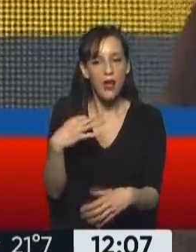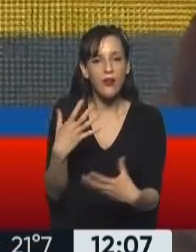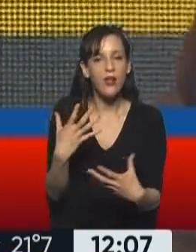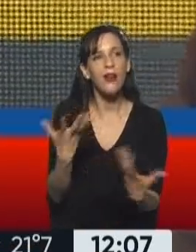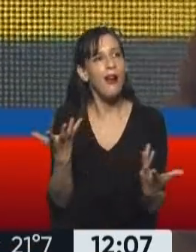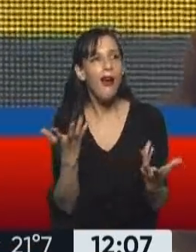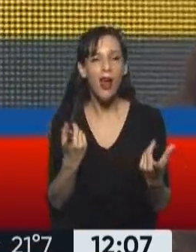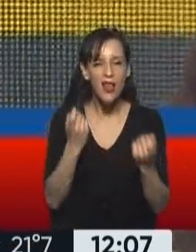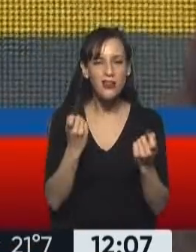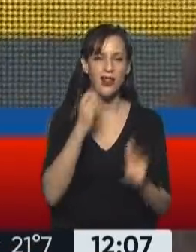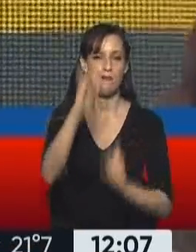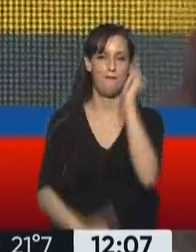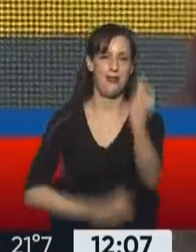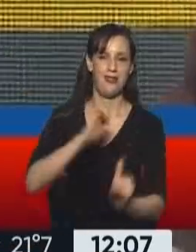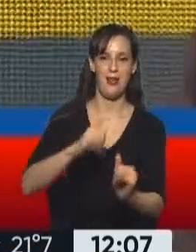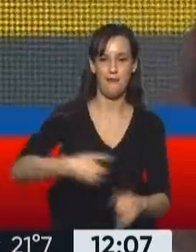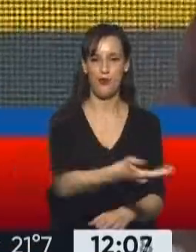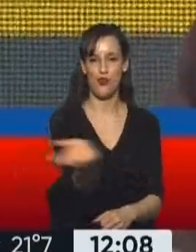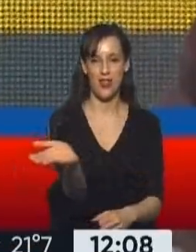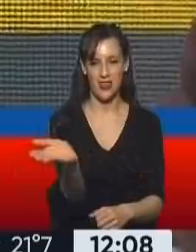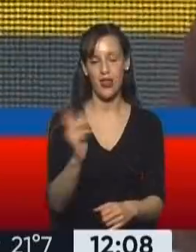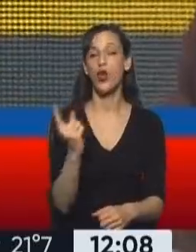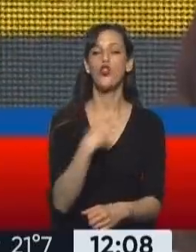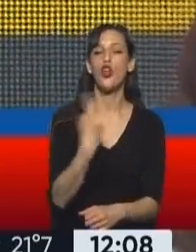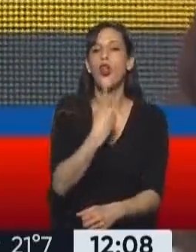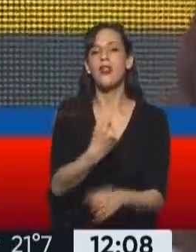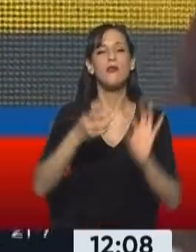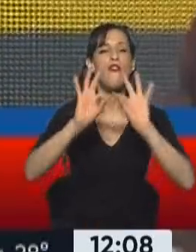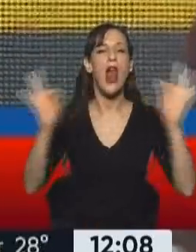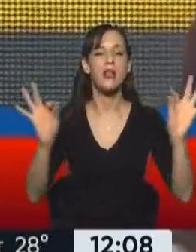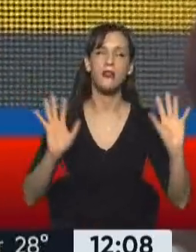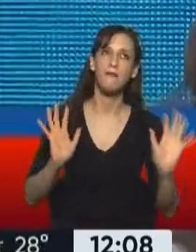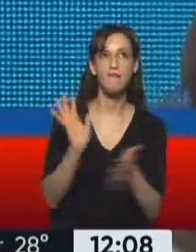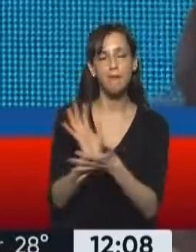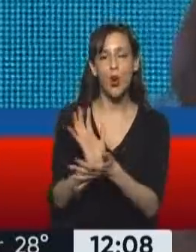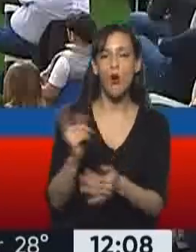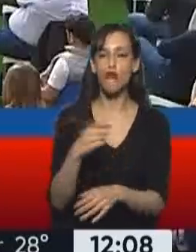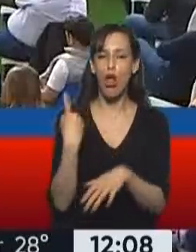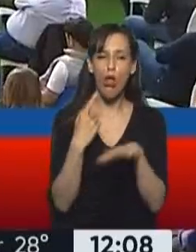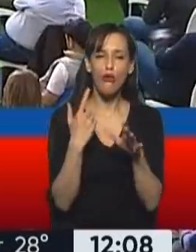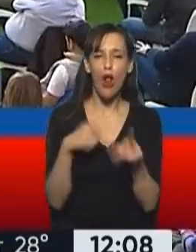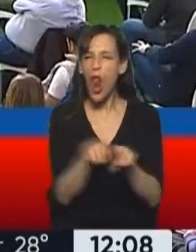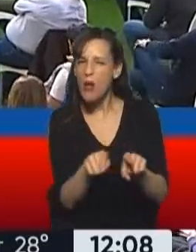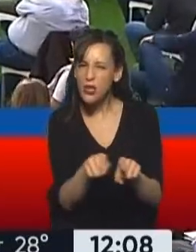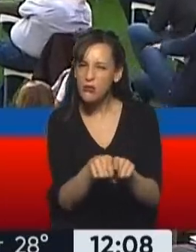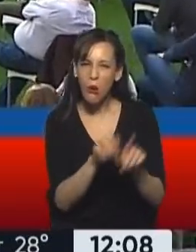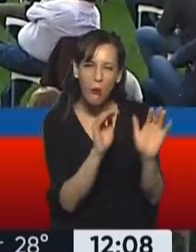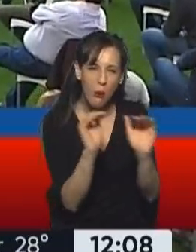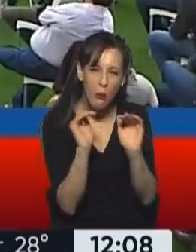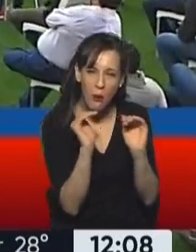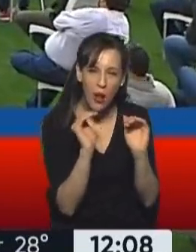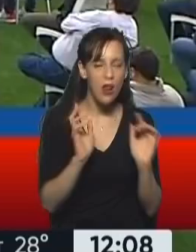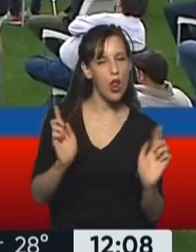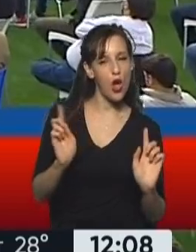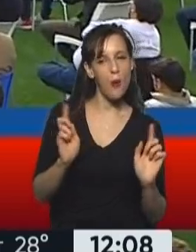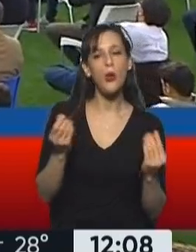sociedad. Muchas veces lo resumimos en frases como no somos todos lo mismo. Pero ¿por qué no somos todos lo mismo? Eso va